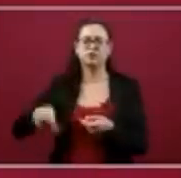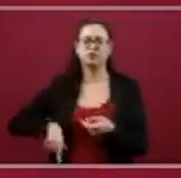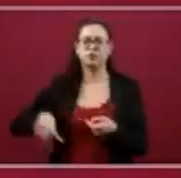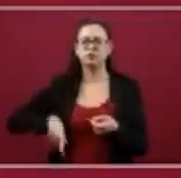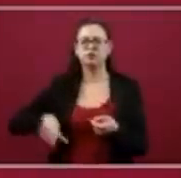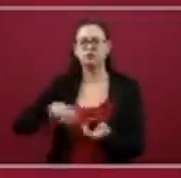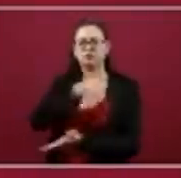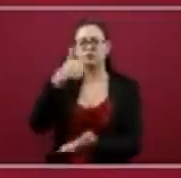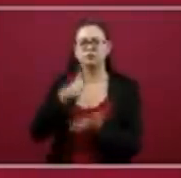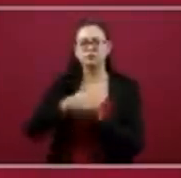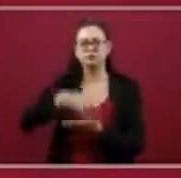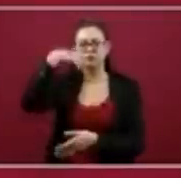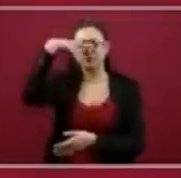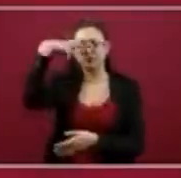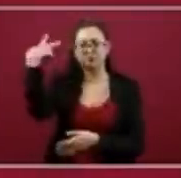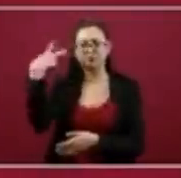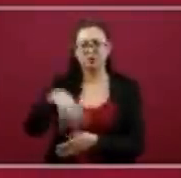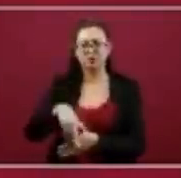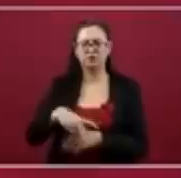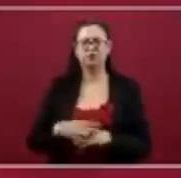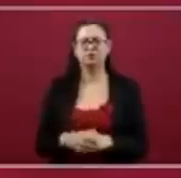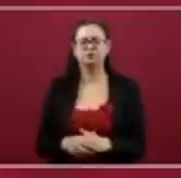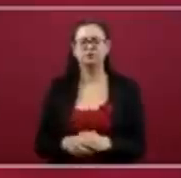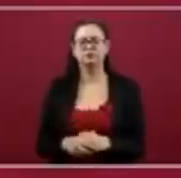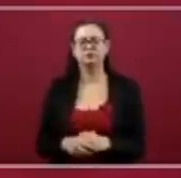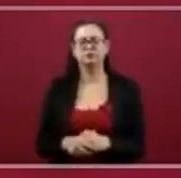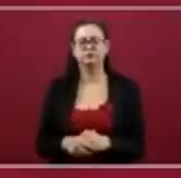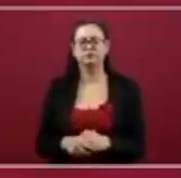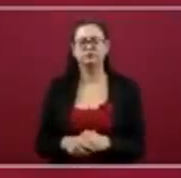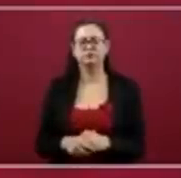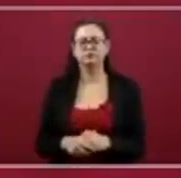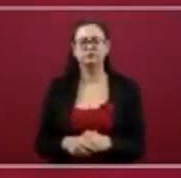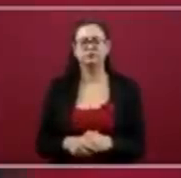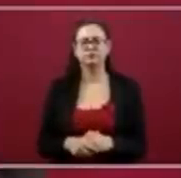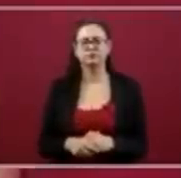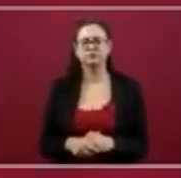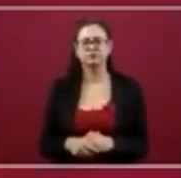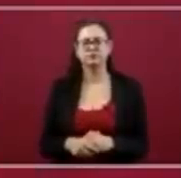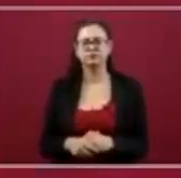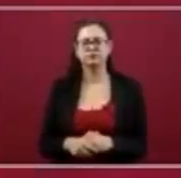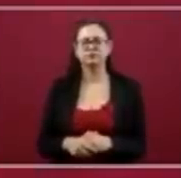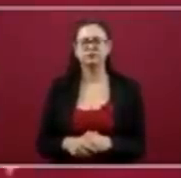del gobierno de la Ciudad de México, y solo